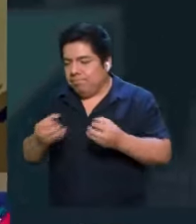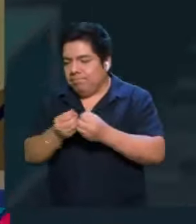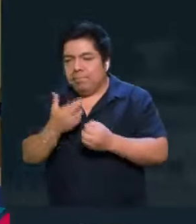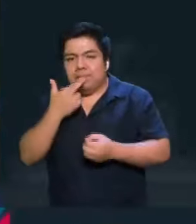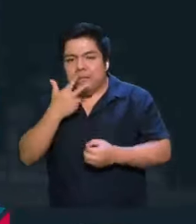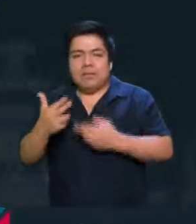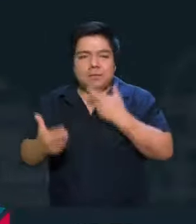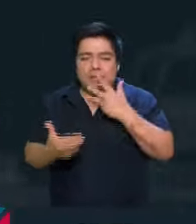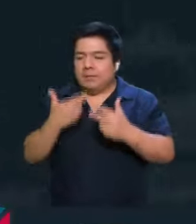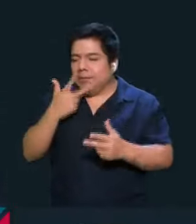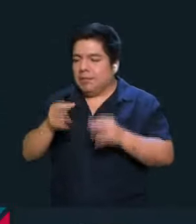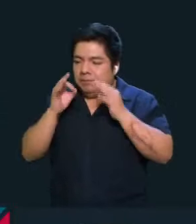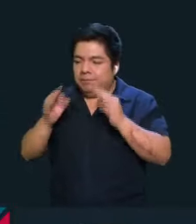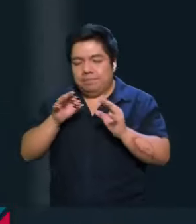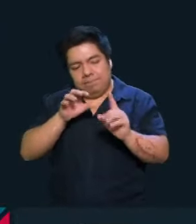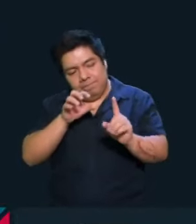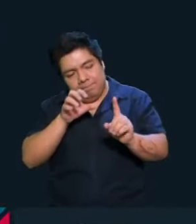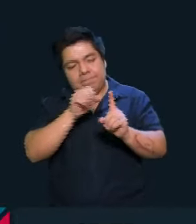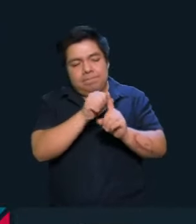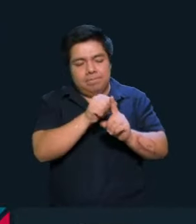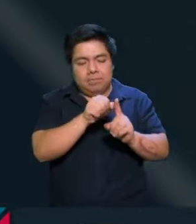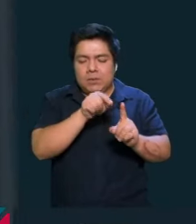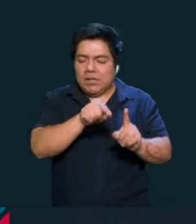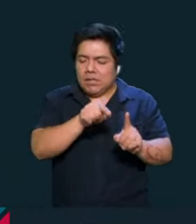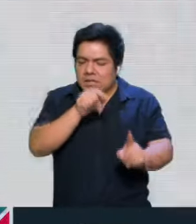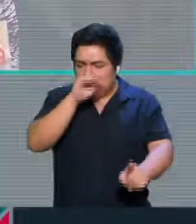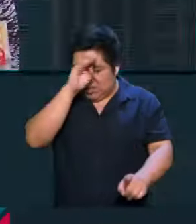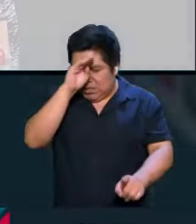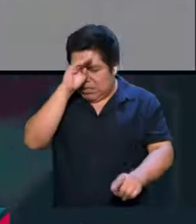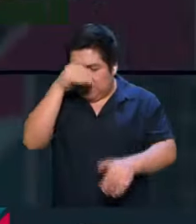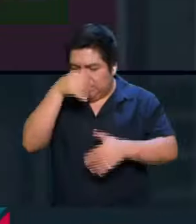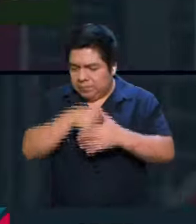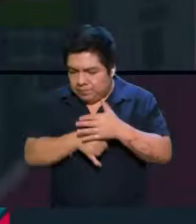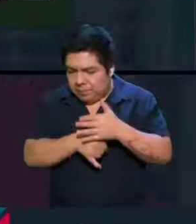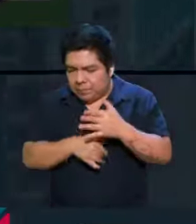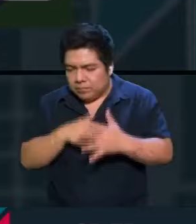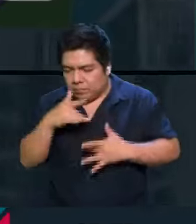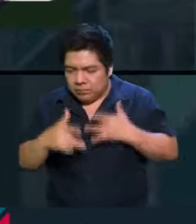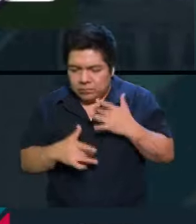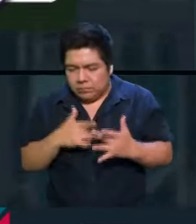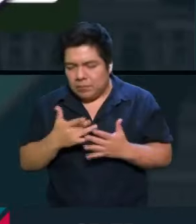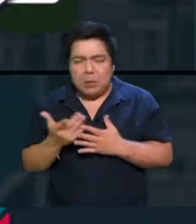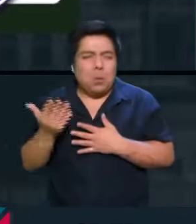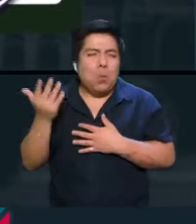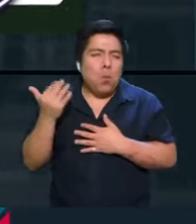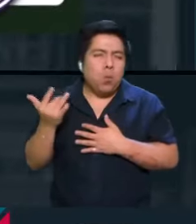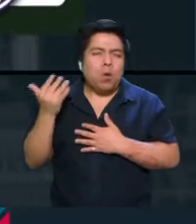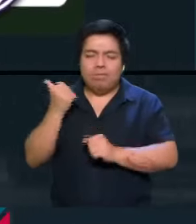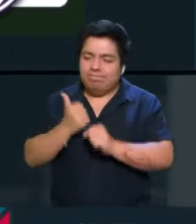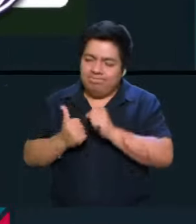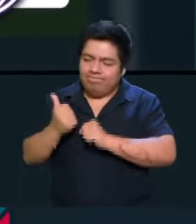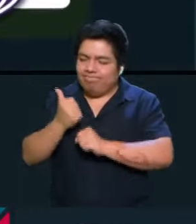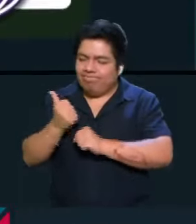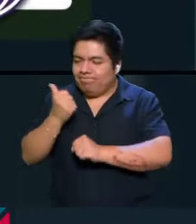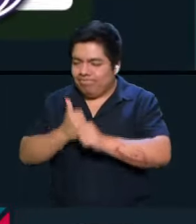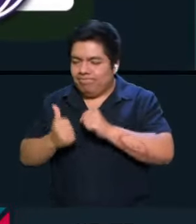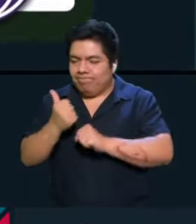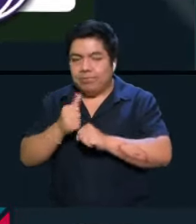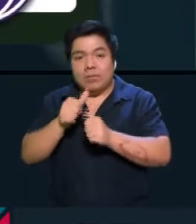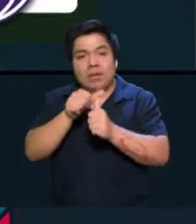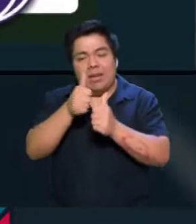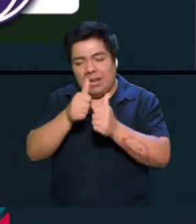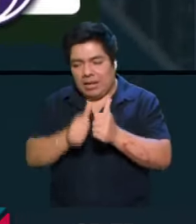mejores causas. Y eso nos lleva a una reflexión, que es una reflexión pues, que se ha hecho desde hace mucho tiempo. ¿El arte por